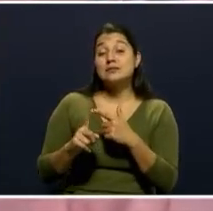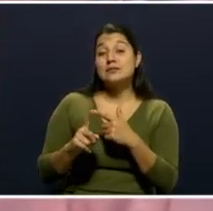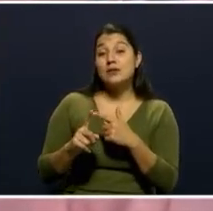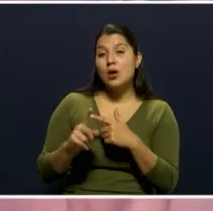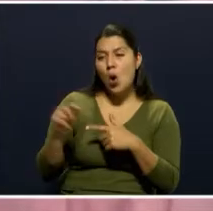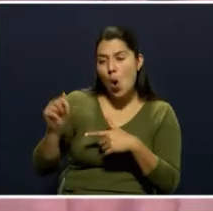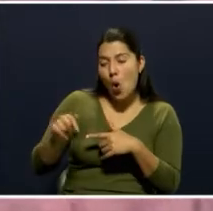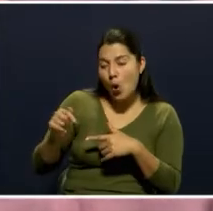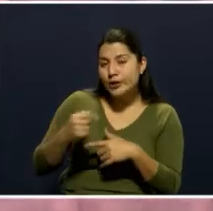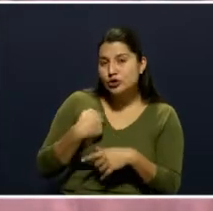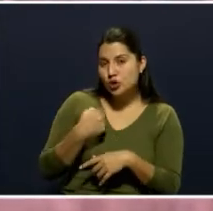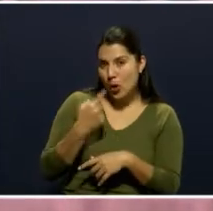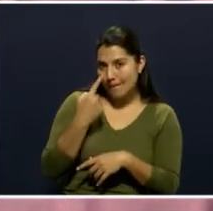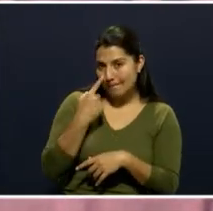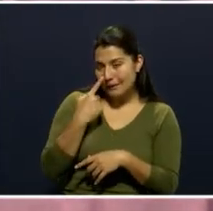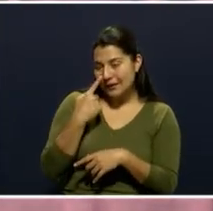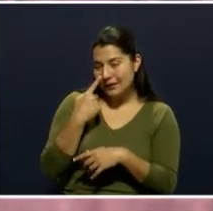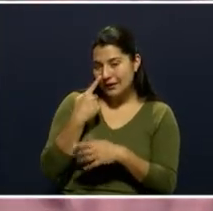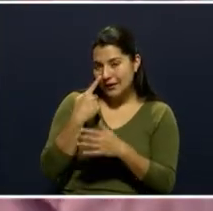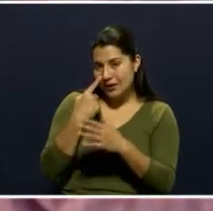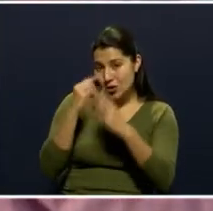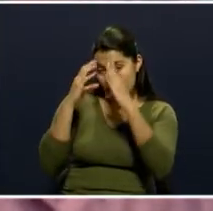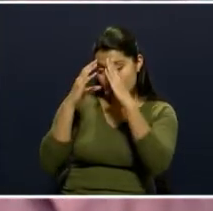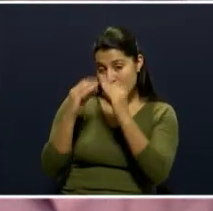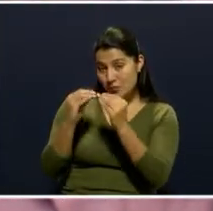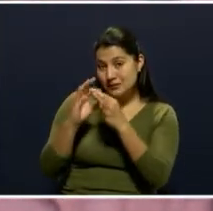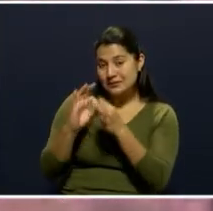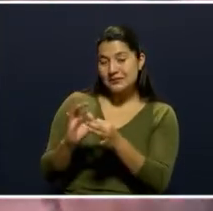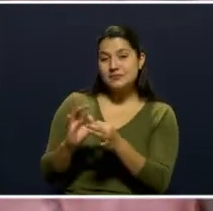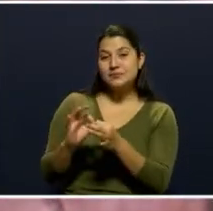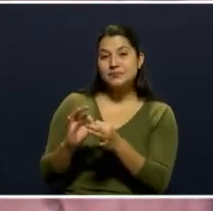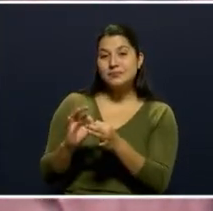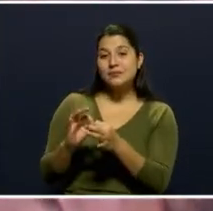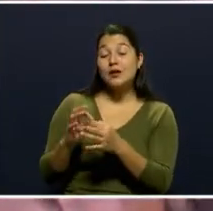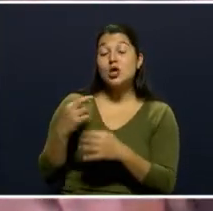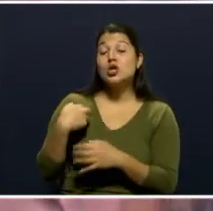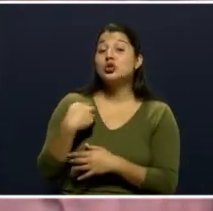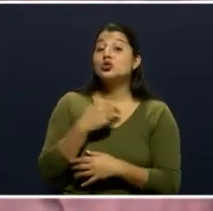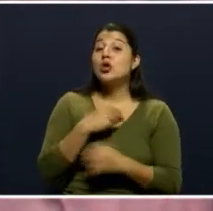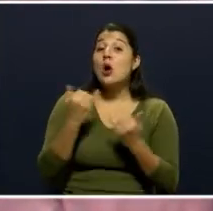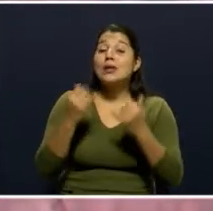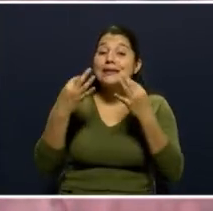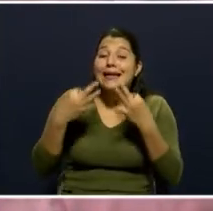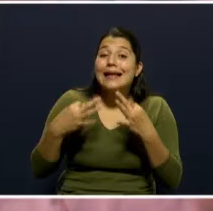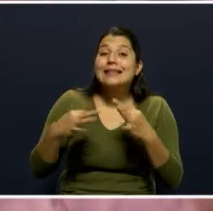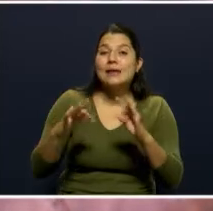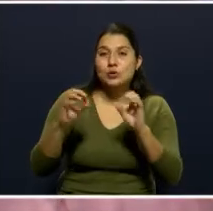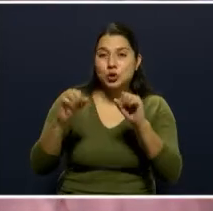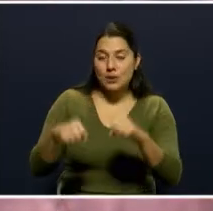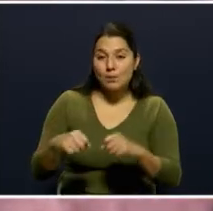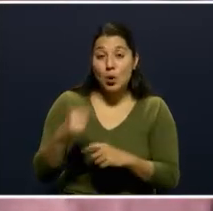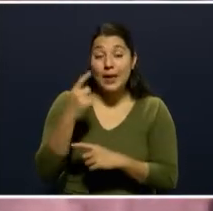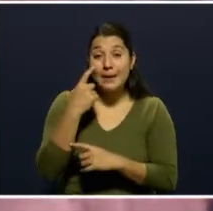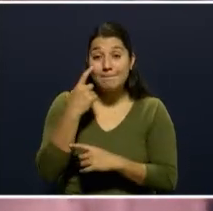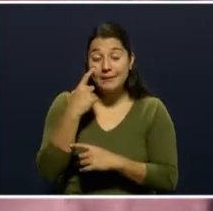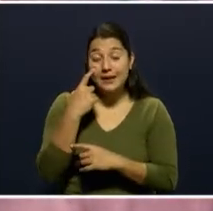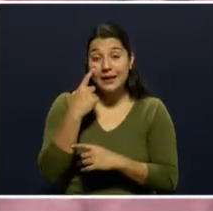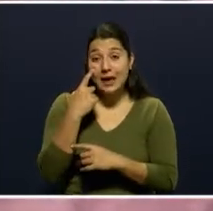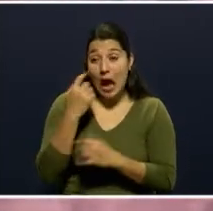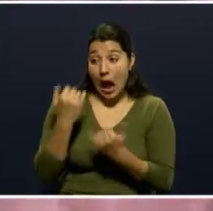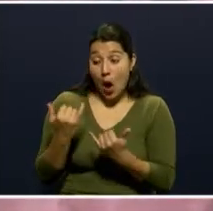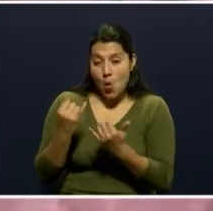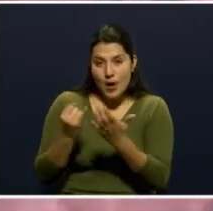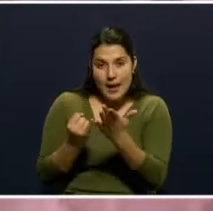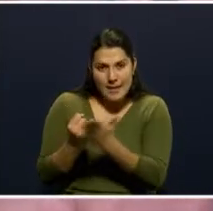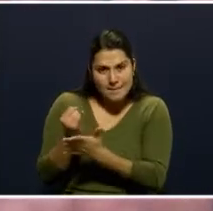nota publicada justamente este lunes, lo que estamos tratando de ver es que hay estudios que en este